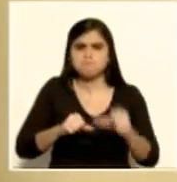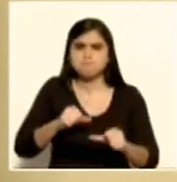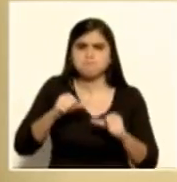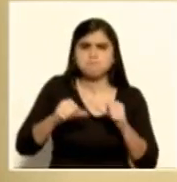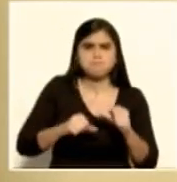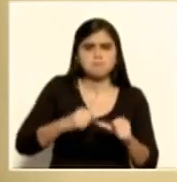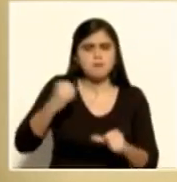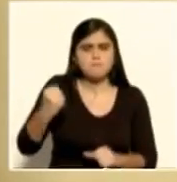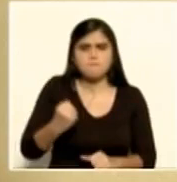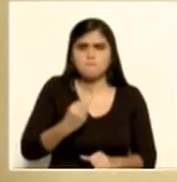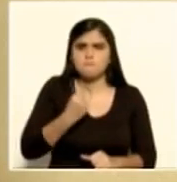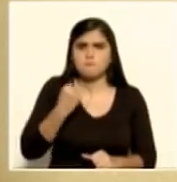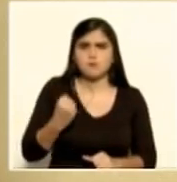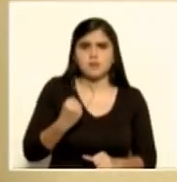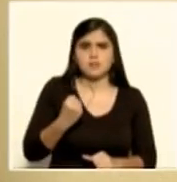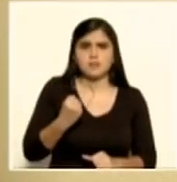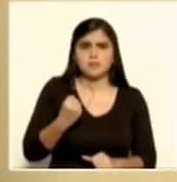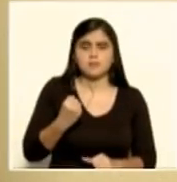mayor para